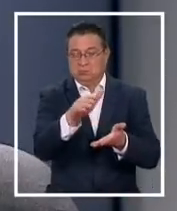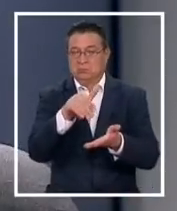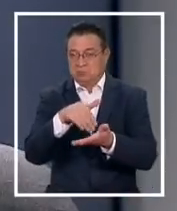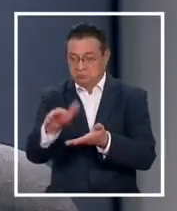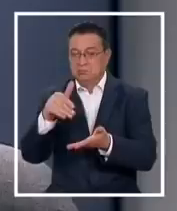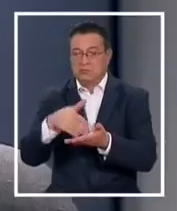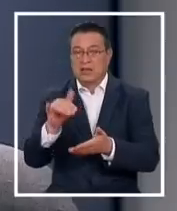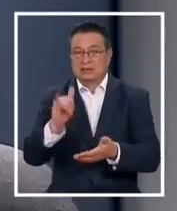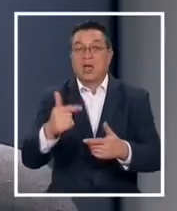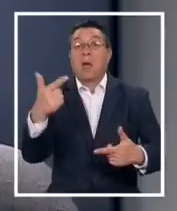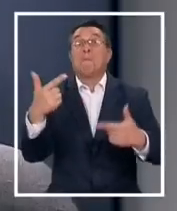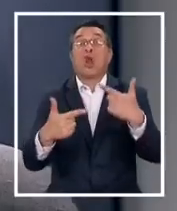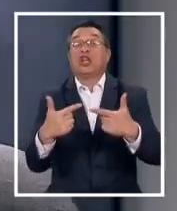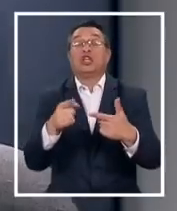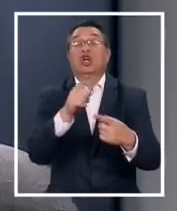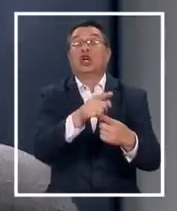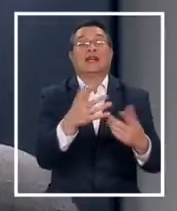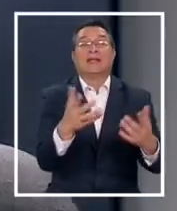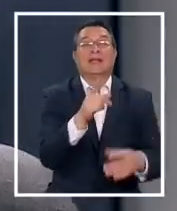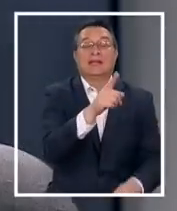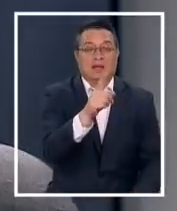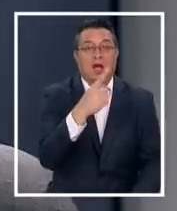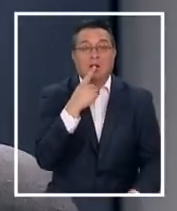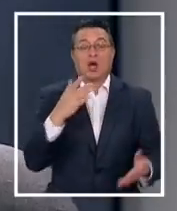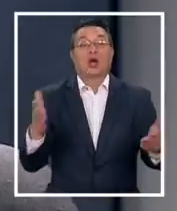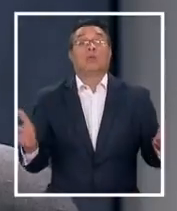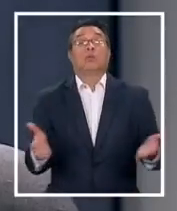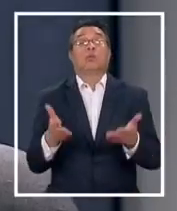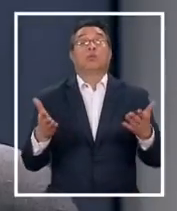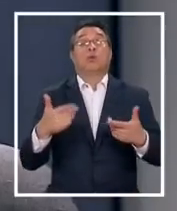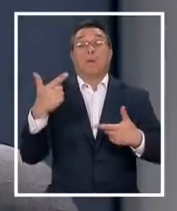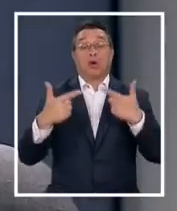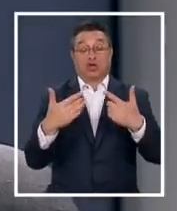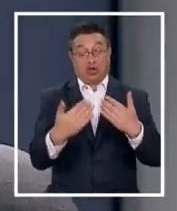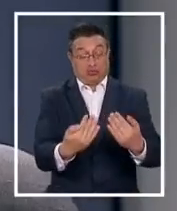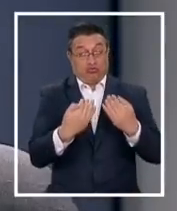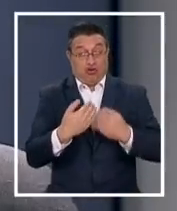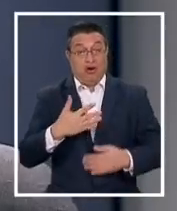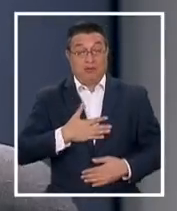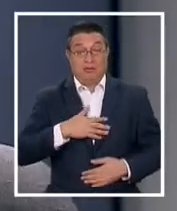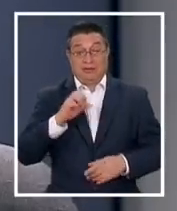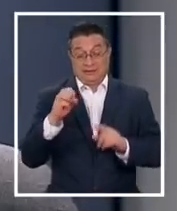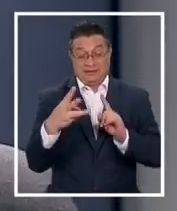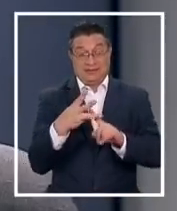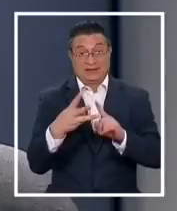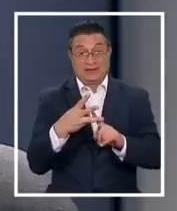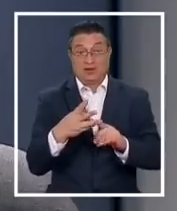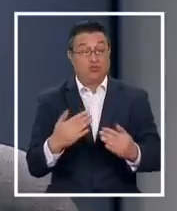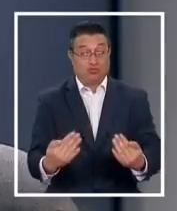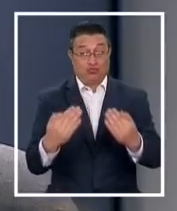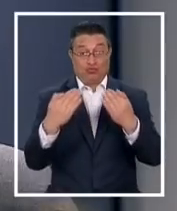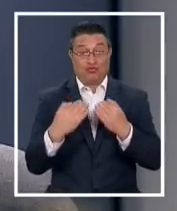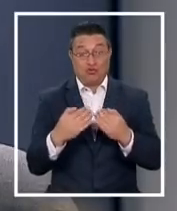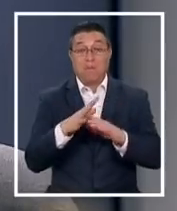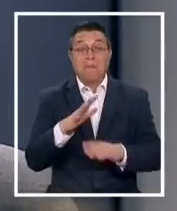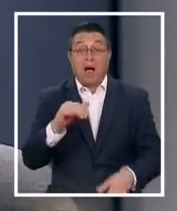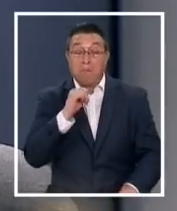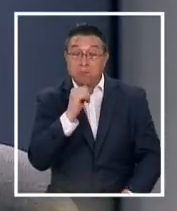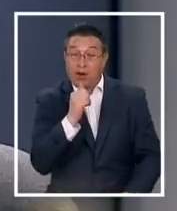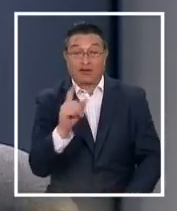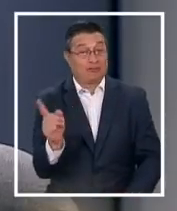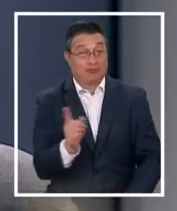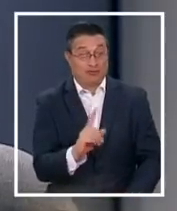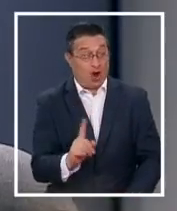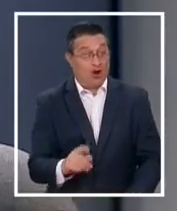sí va a castigar a los políticos que, por un lado, promueven medidas que no los van a favorecer, porque el tercer retiro no favorece a los quintiles más pobres ni a